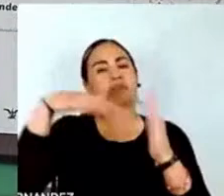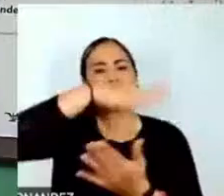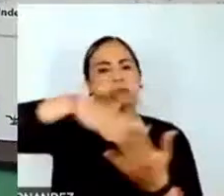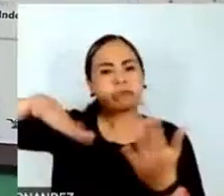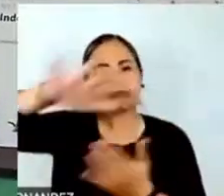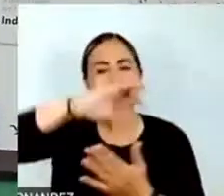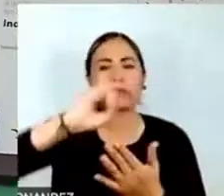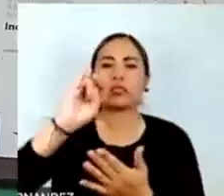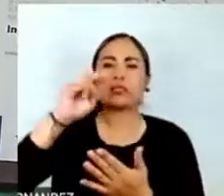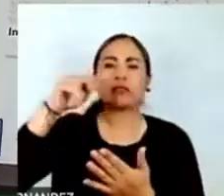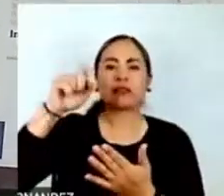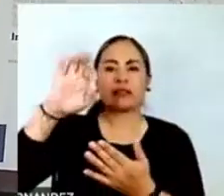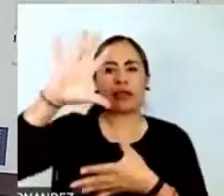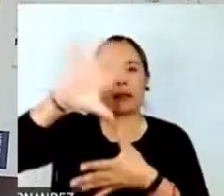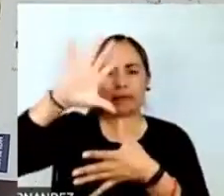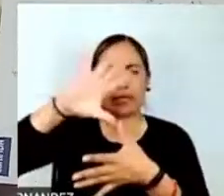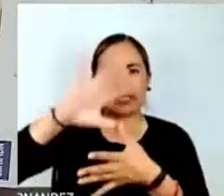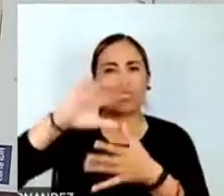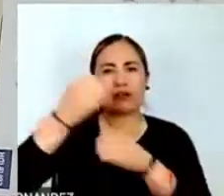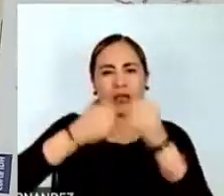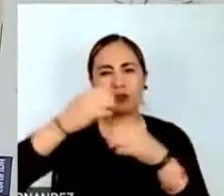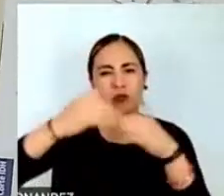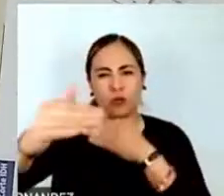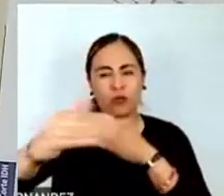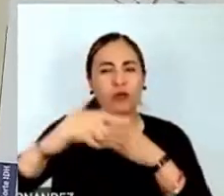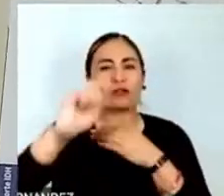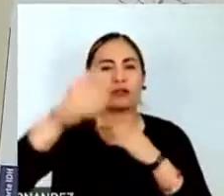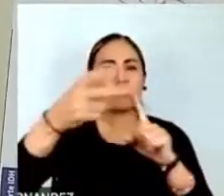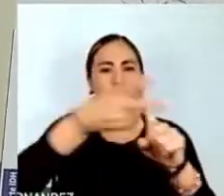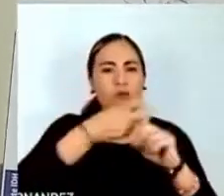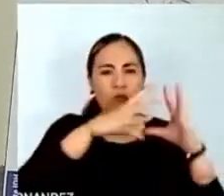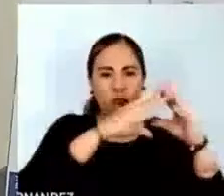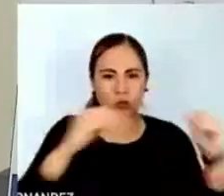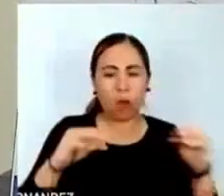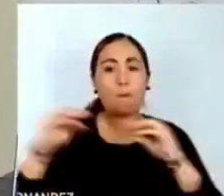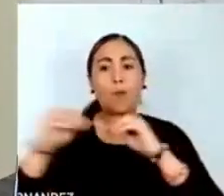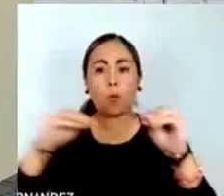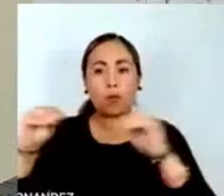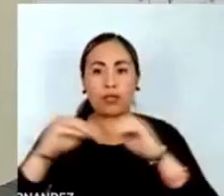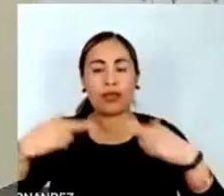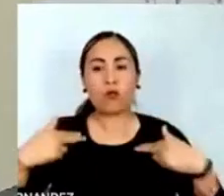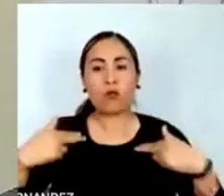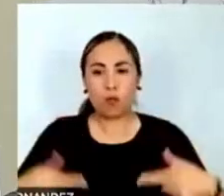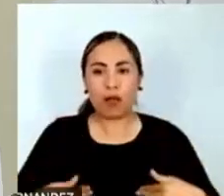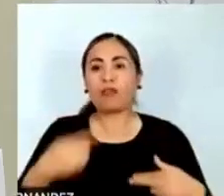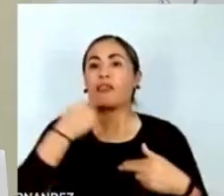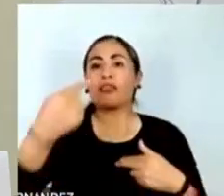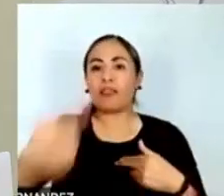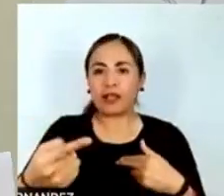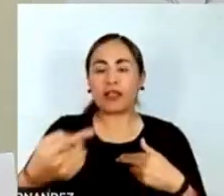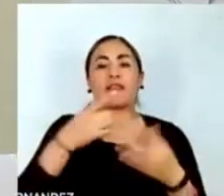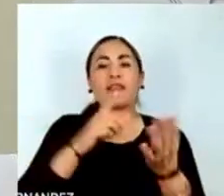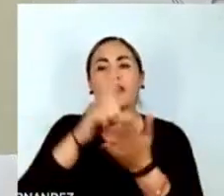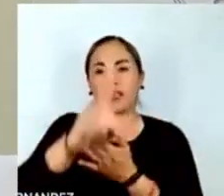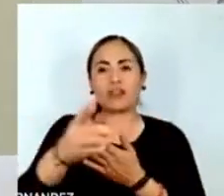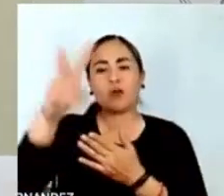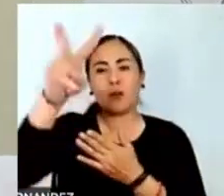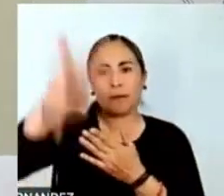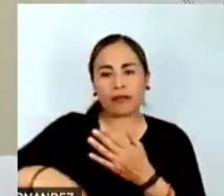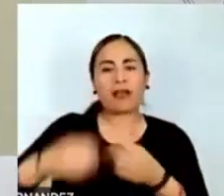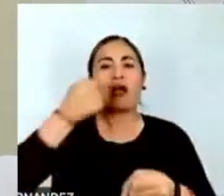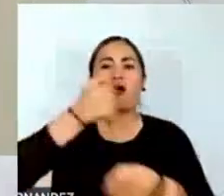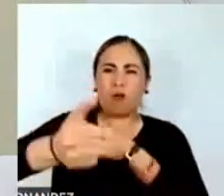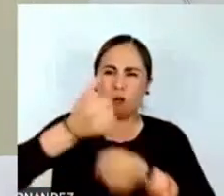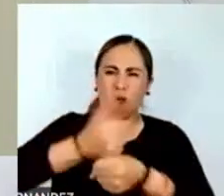siguientes temáticas: desaparición forzada, movilidad humana, derecho a la verdad, tortura, tratos crueles e